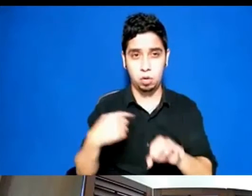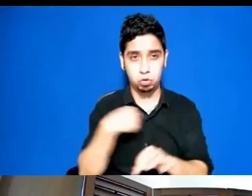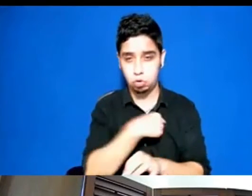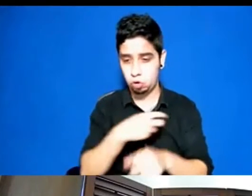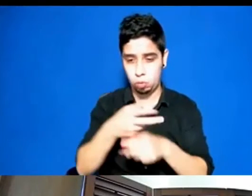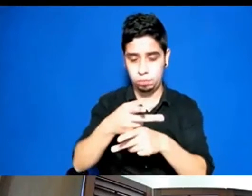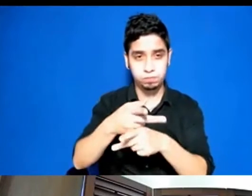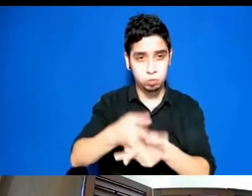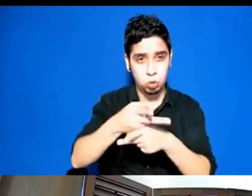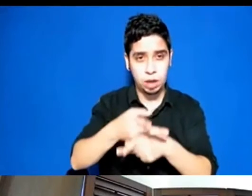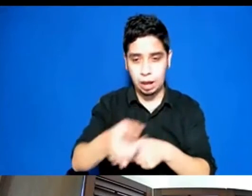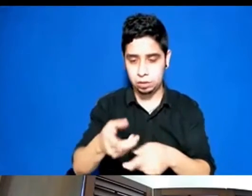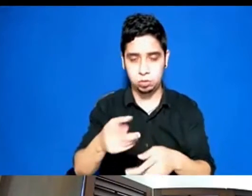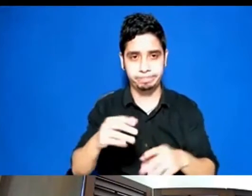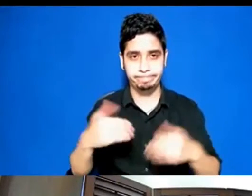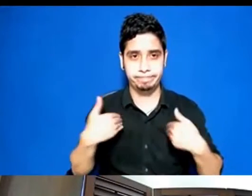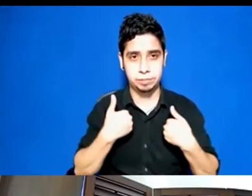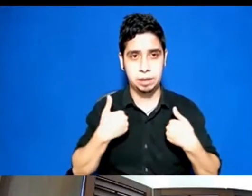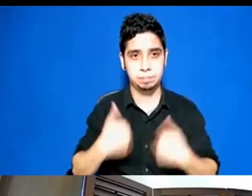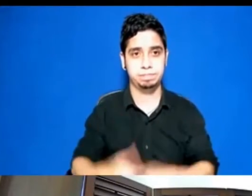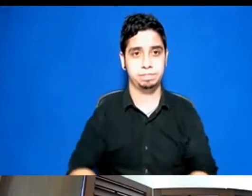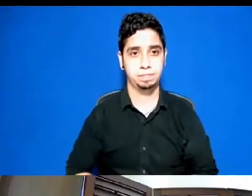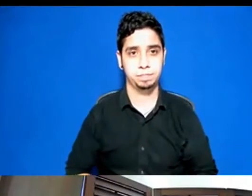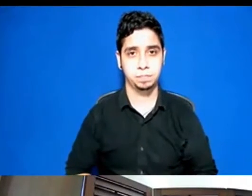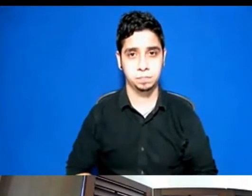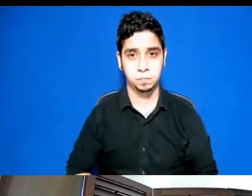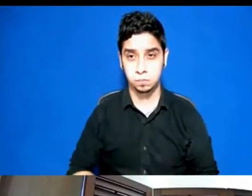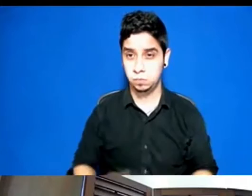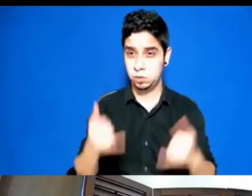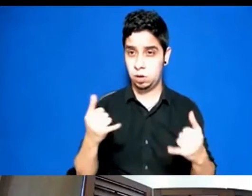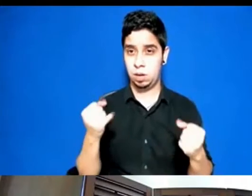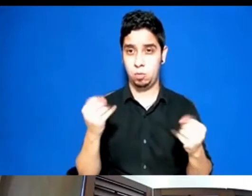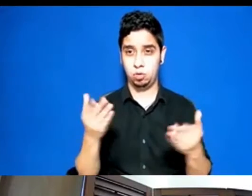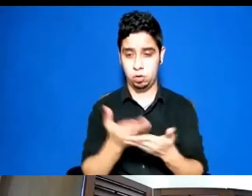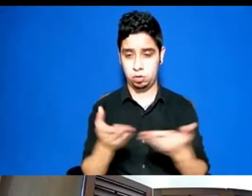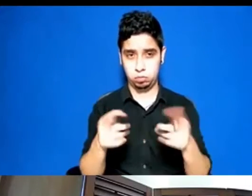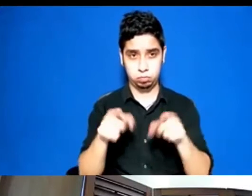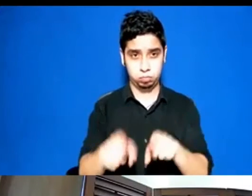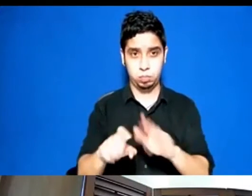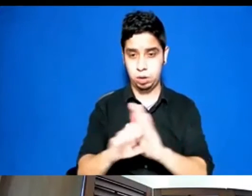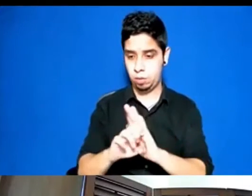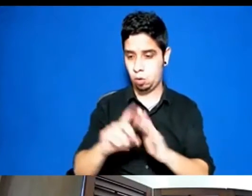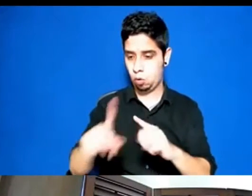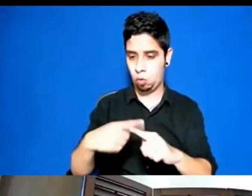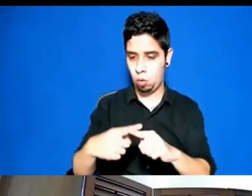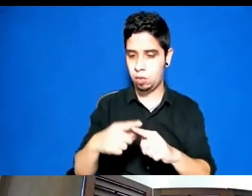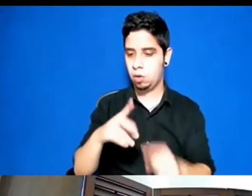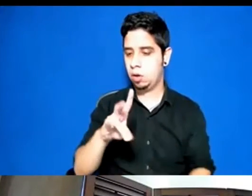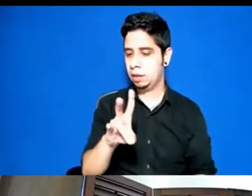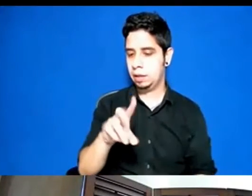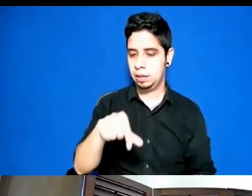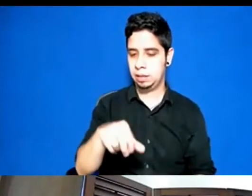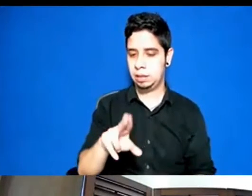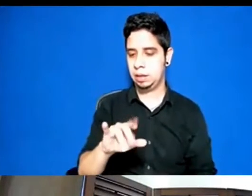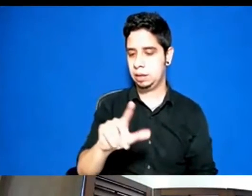definitivo. Y entonces, o sea, ahora ha habido muchas cosas. Obviamente ya cuando Siete Quillas nos visitó en Artefusión en